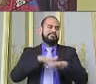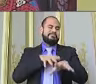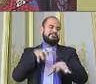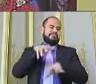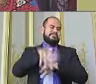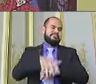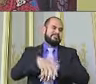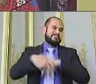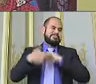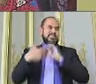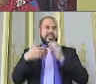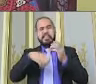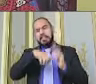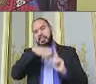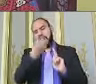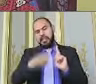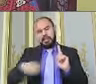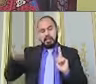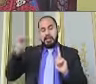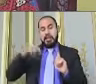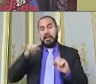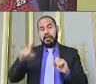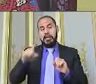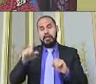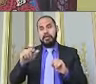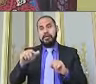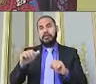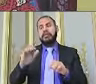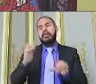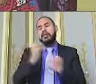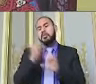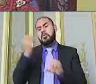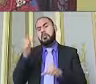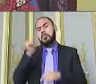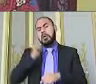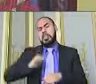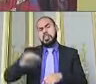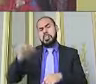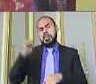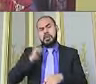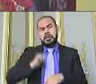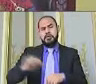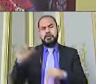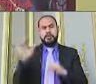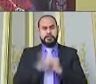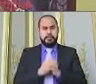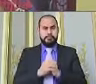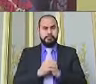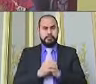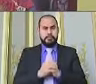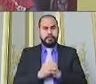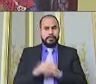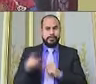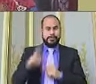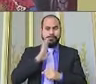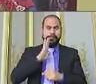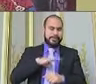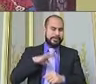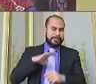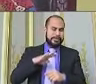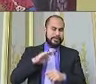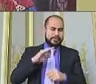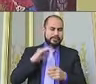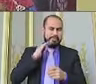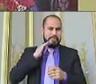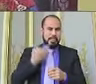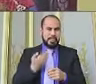y con unidades bastante viejas y en estado, en mal estado.